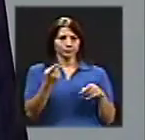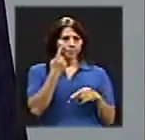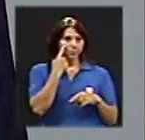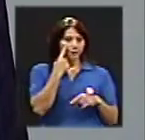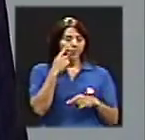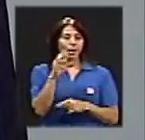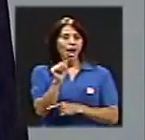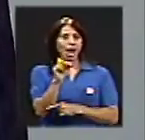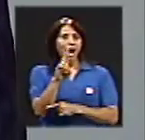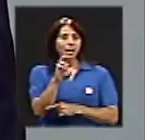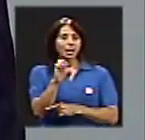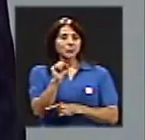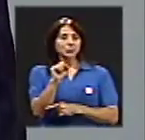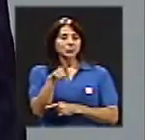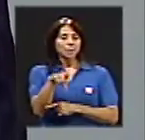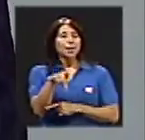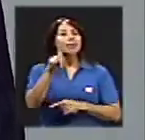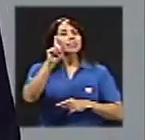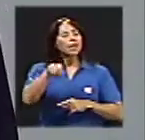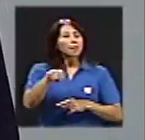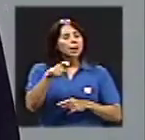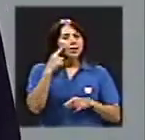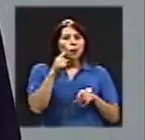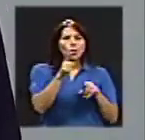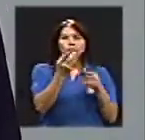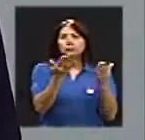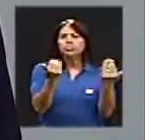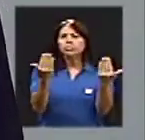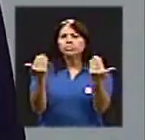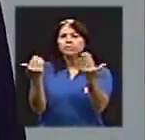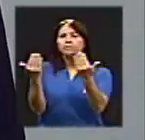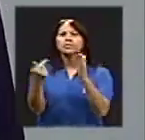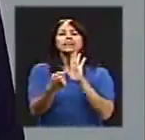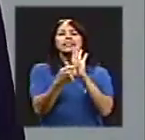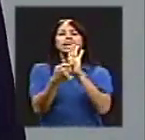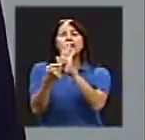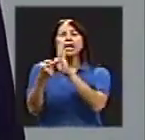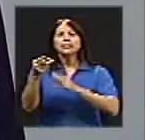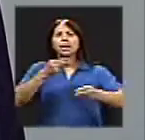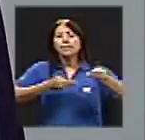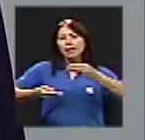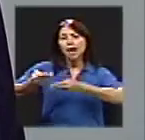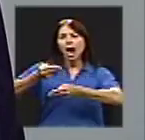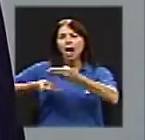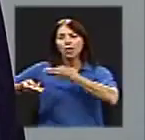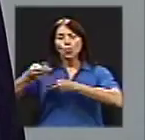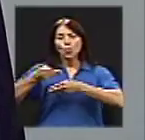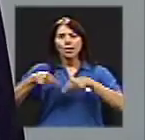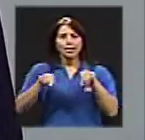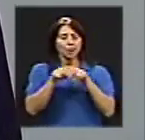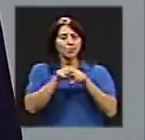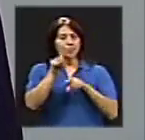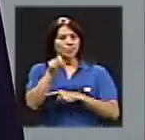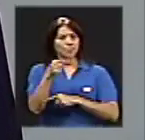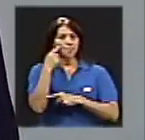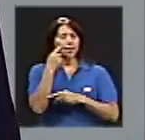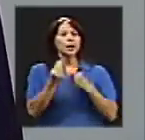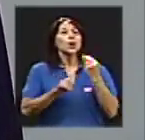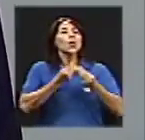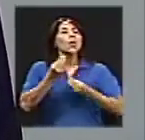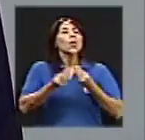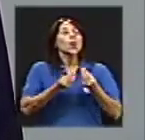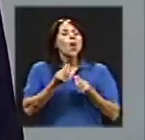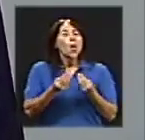las señales que da el mercado, por una parte, y el comportamiento que van teniendo los costos de producir